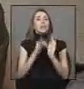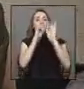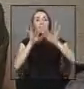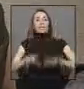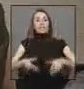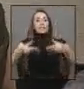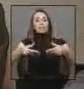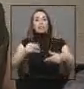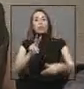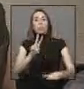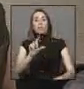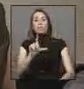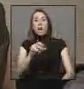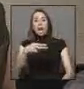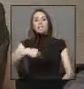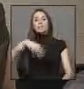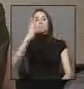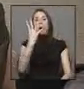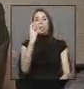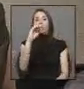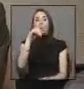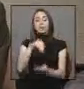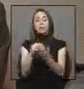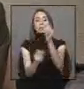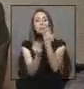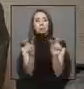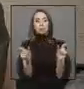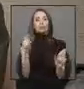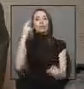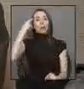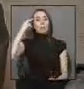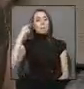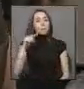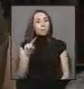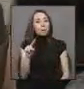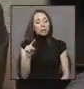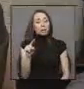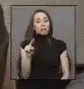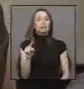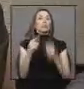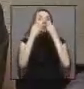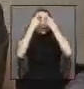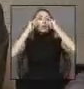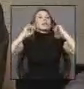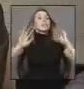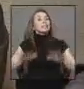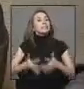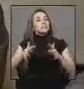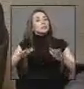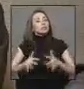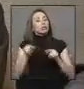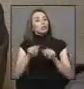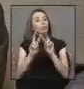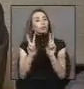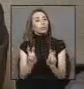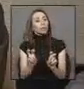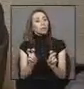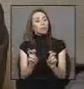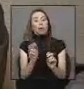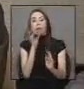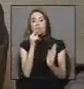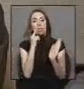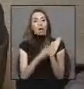Valech superan las 40.000 personas. Sin embargo, a pesar de los esfuerzos en la materia, esto no